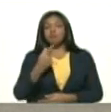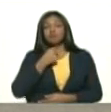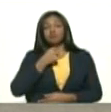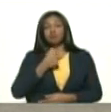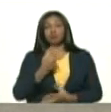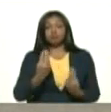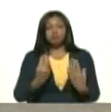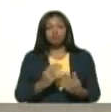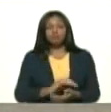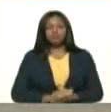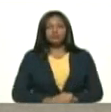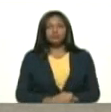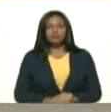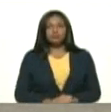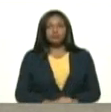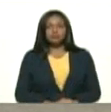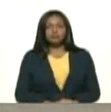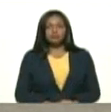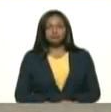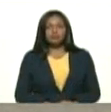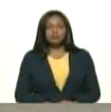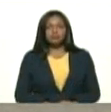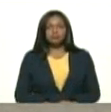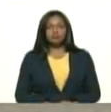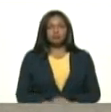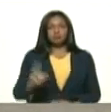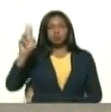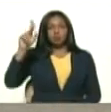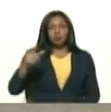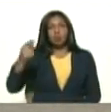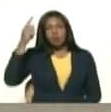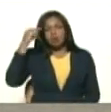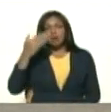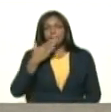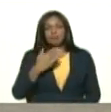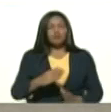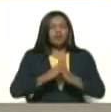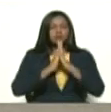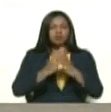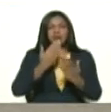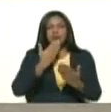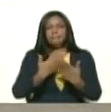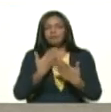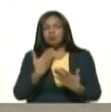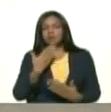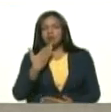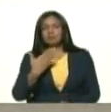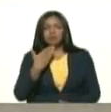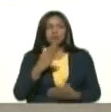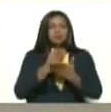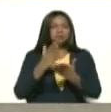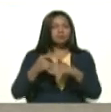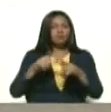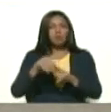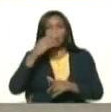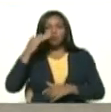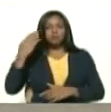muy, muy buena. Y todos los días le pido en mis oraciones a José Gregorio